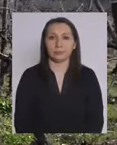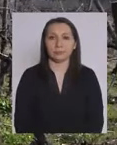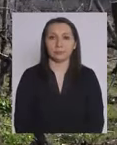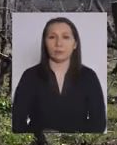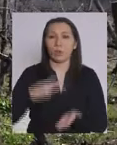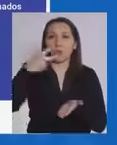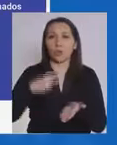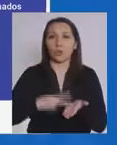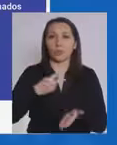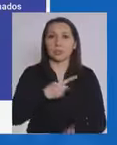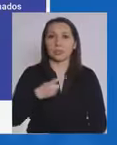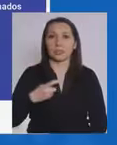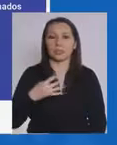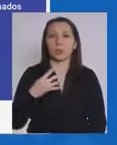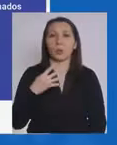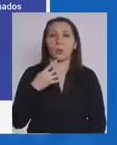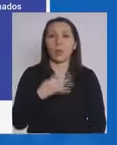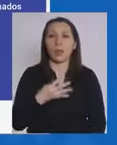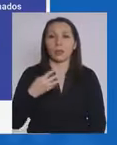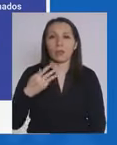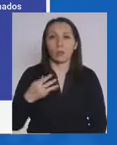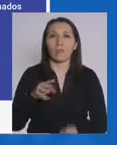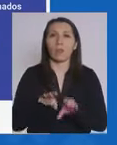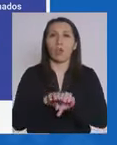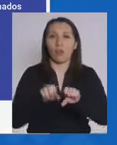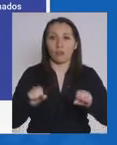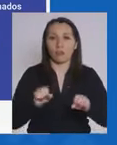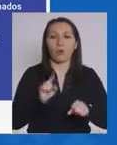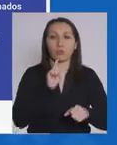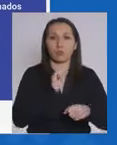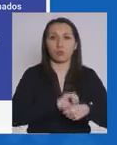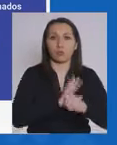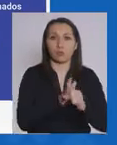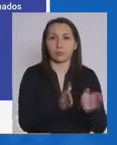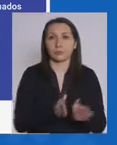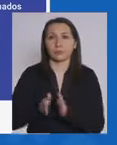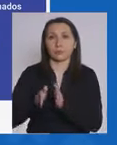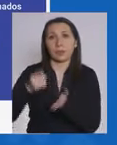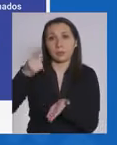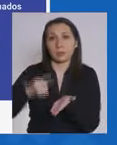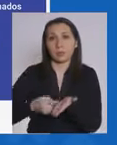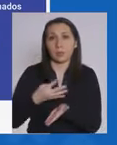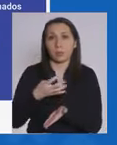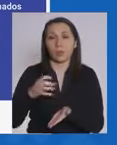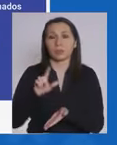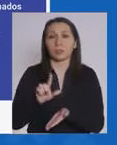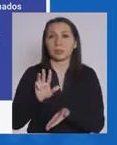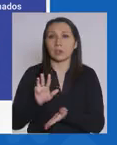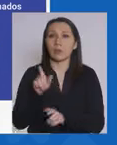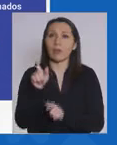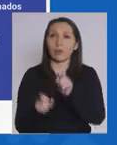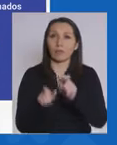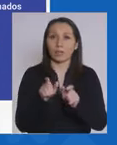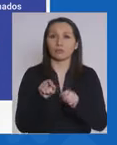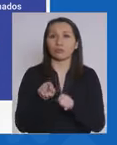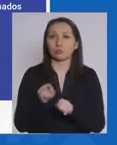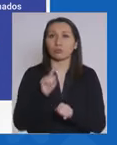dos mil 149 casos confirmados de los cuales mil 479 son casos